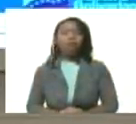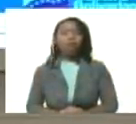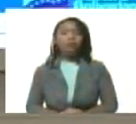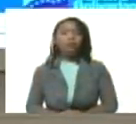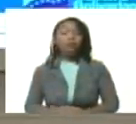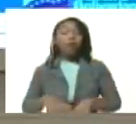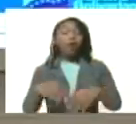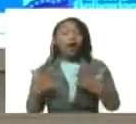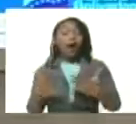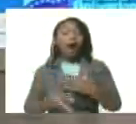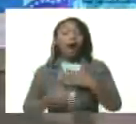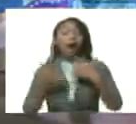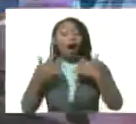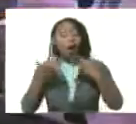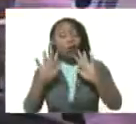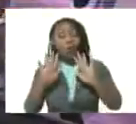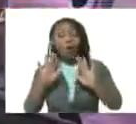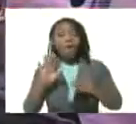funciona